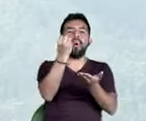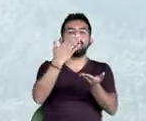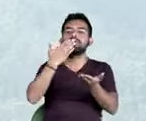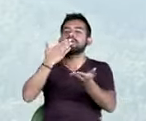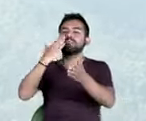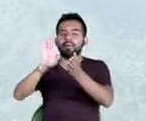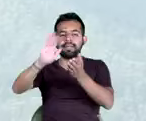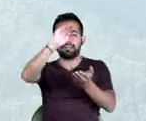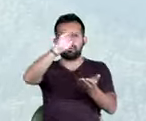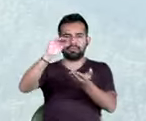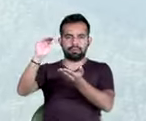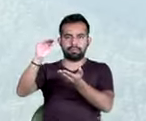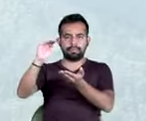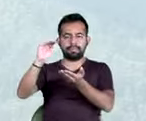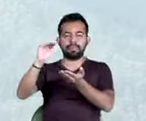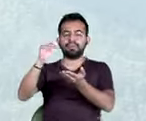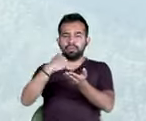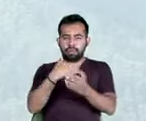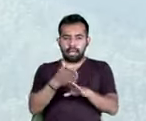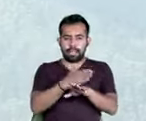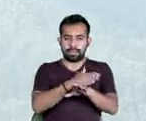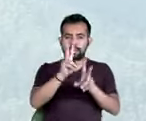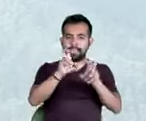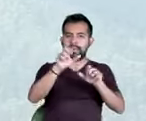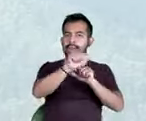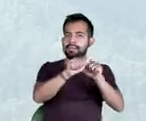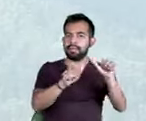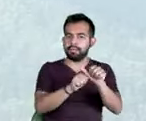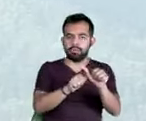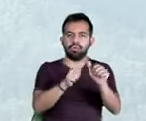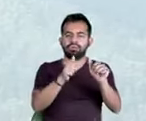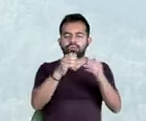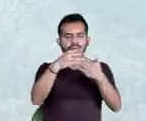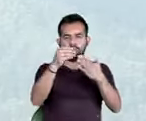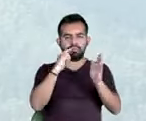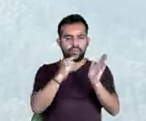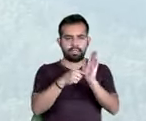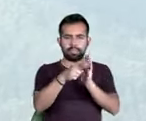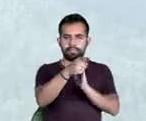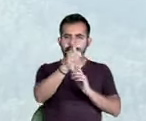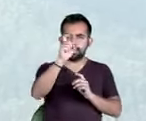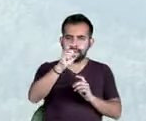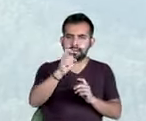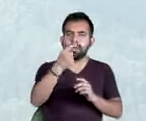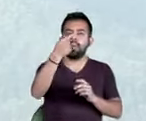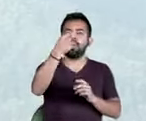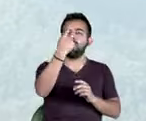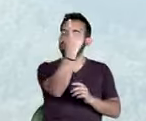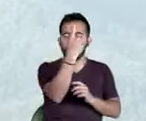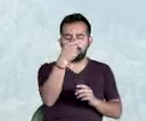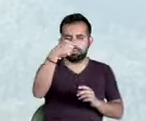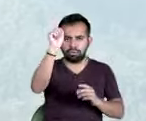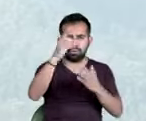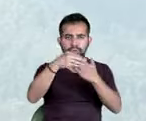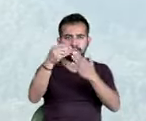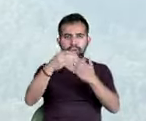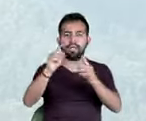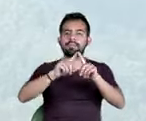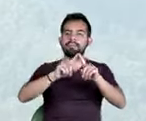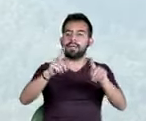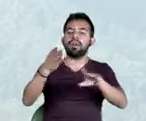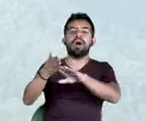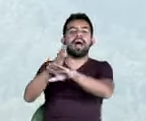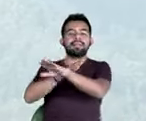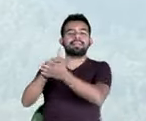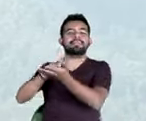gráfico en esto. Si una administración recibe 1 millón de dólares, pero está contratado medio millón de dólares. De un pago que